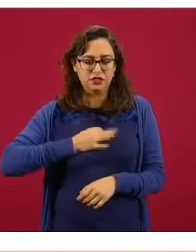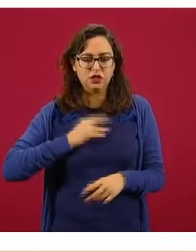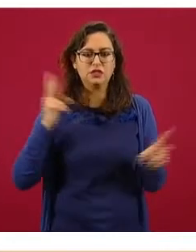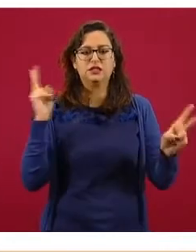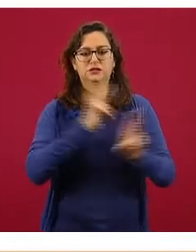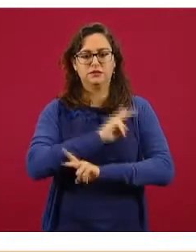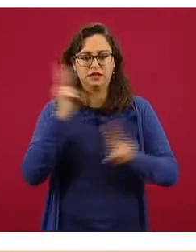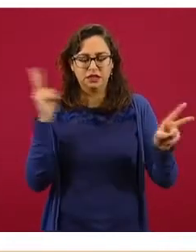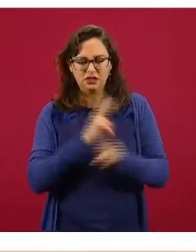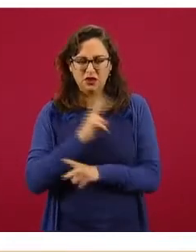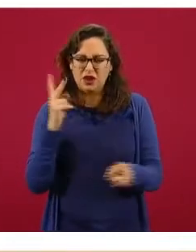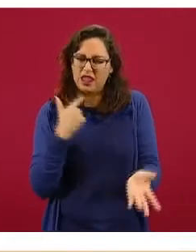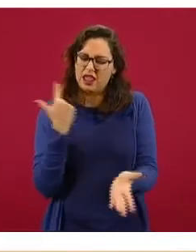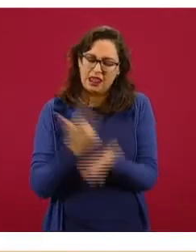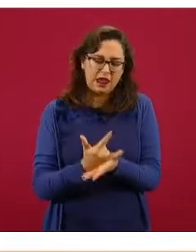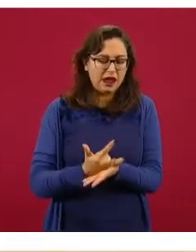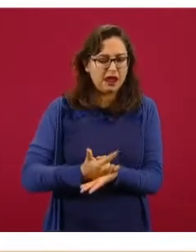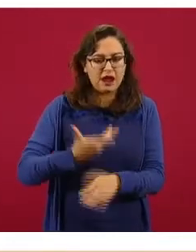de 970